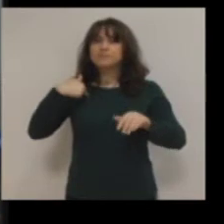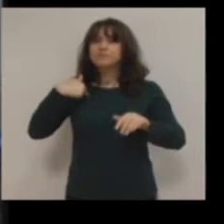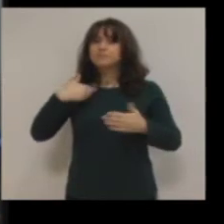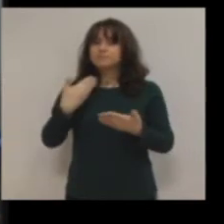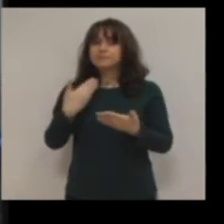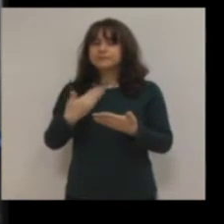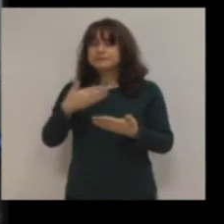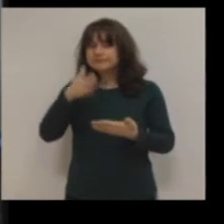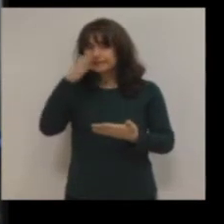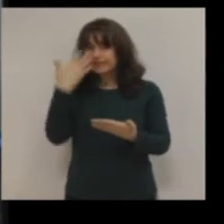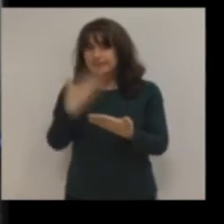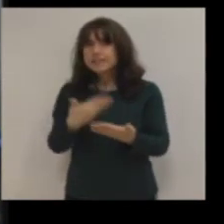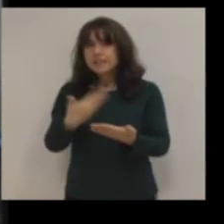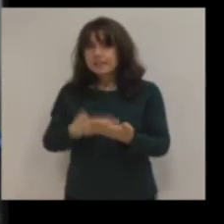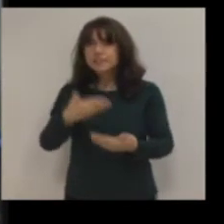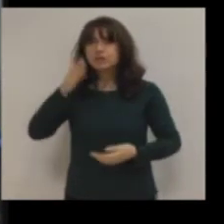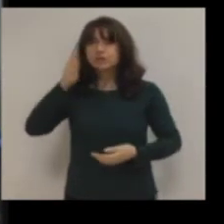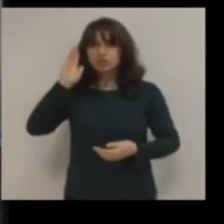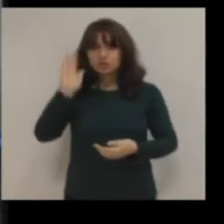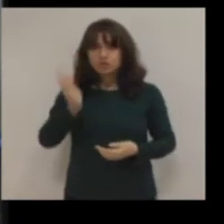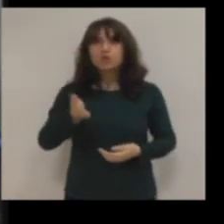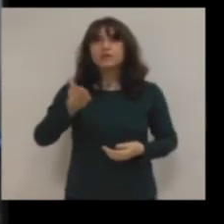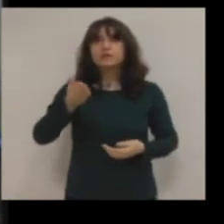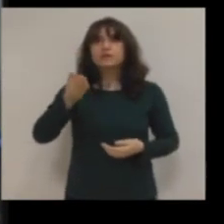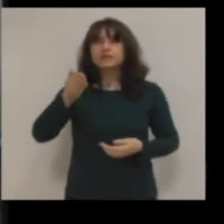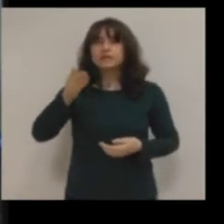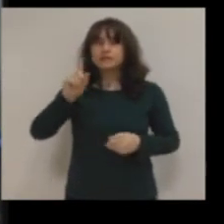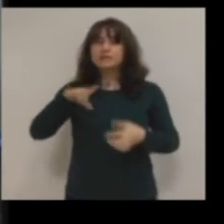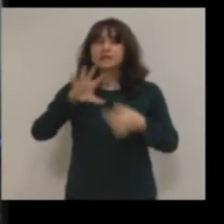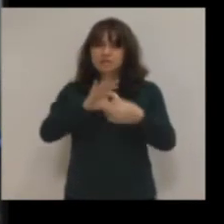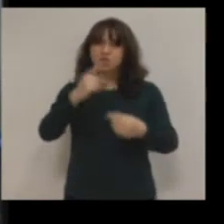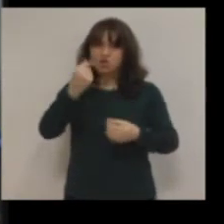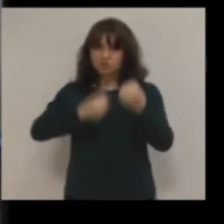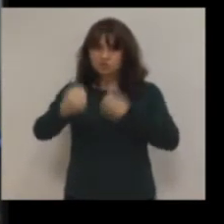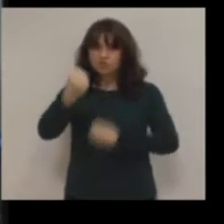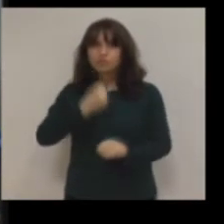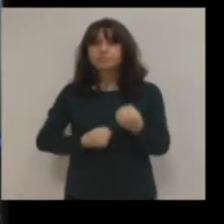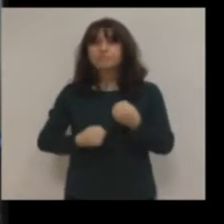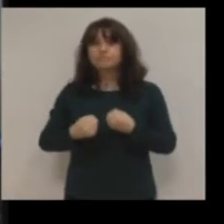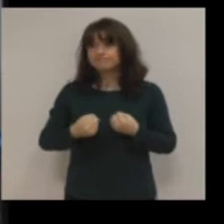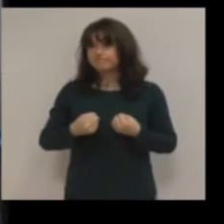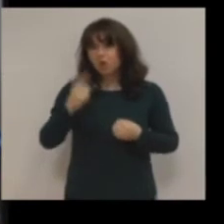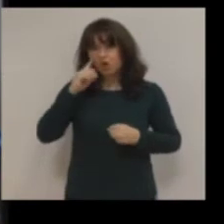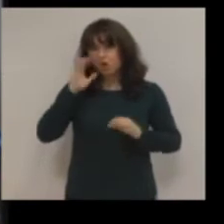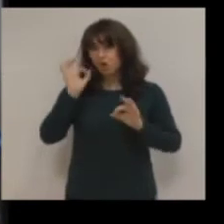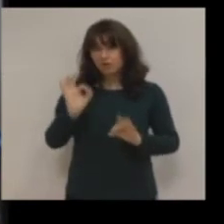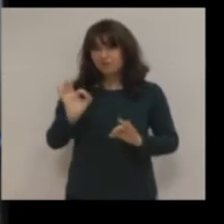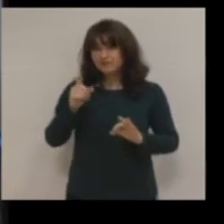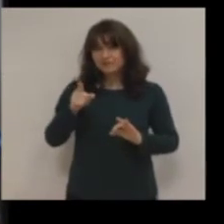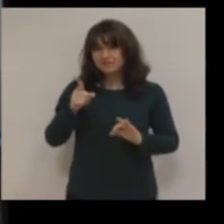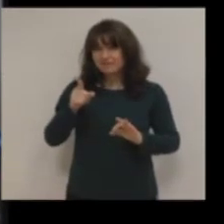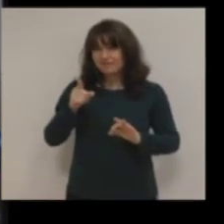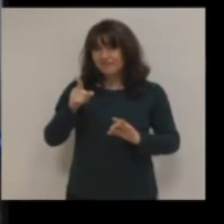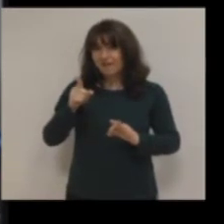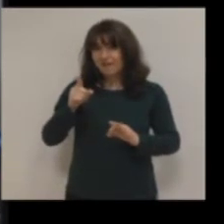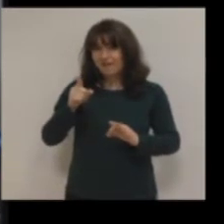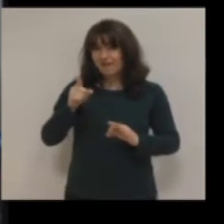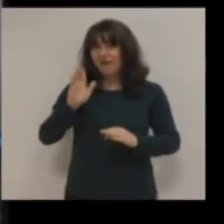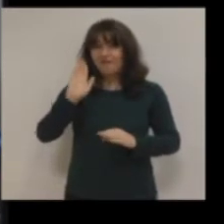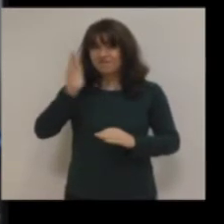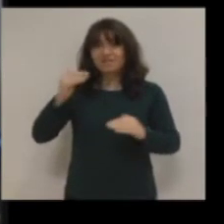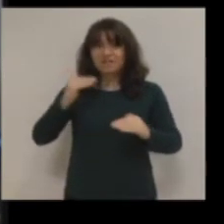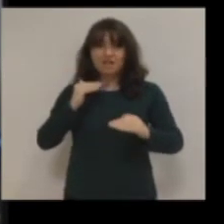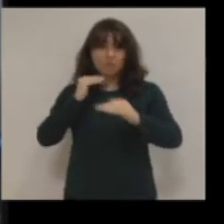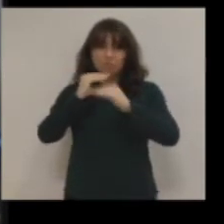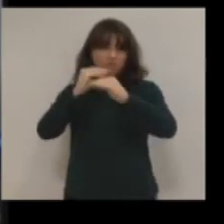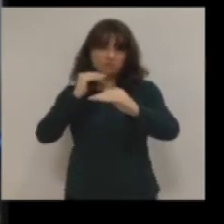sentencias condenatorias y dinerarias, ¿no? Eso evidentemente es una vulneración de igualdad, está claro,